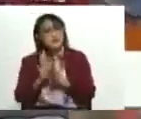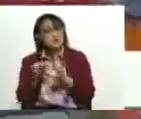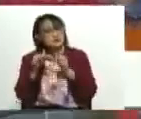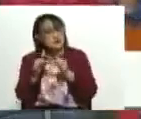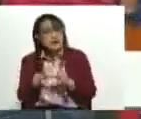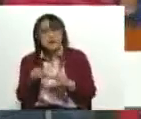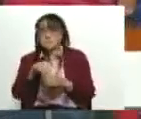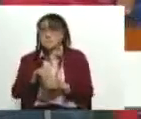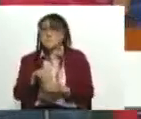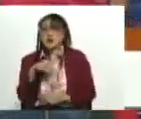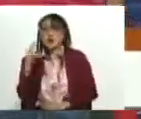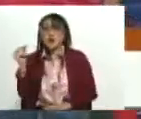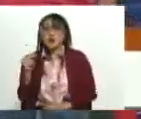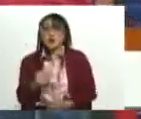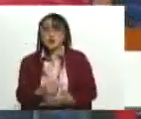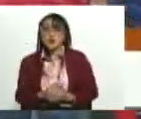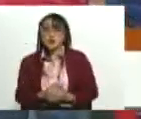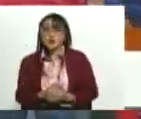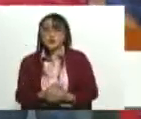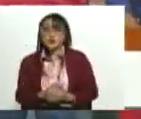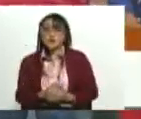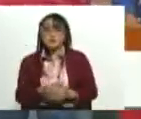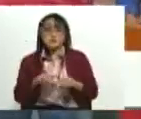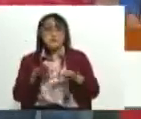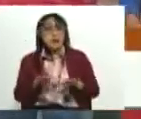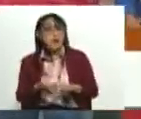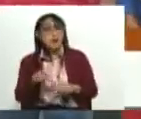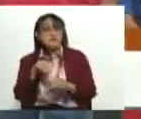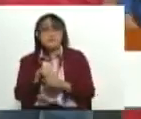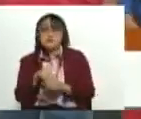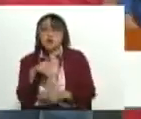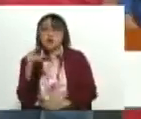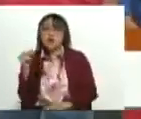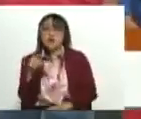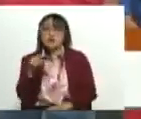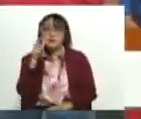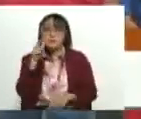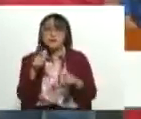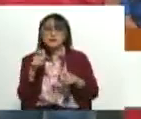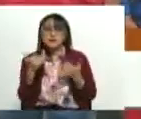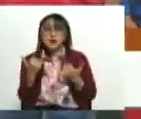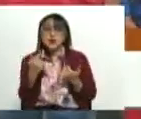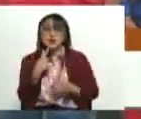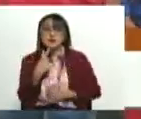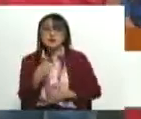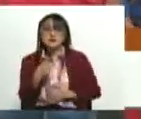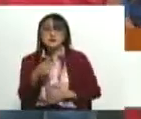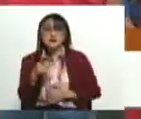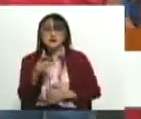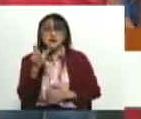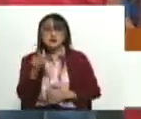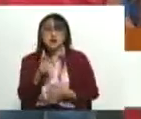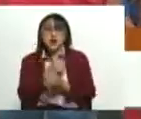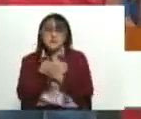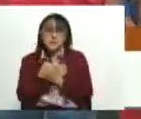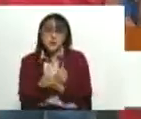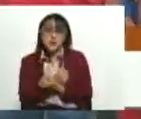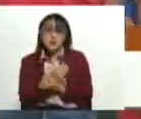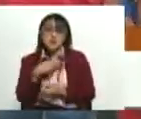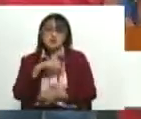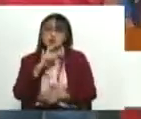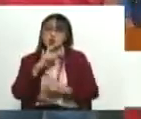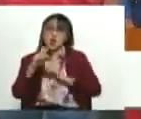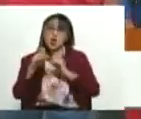quedar estancados, no nos vamos a quedar nosotros ahí paralizados. Esa gente que hoy habla, anda diciendo que ellos son el amor y nosotros somos el